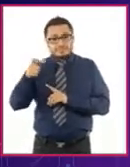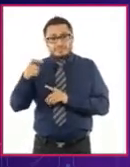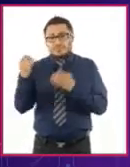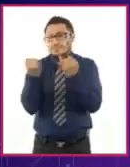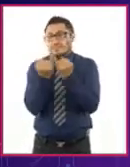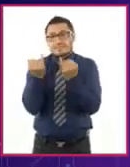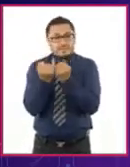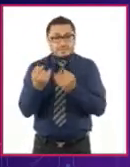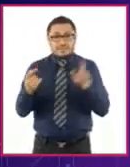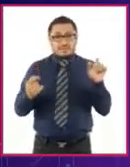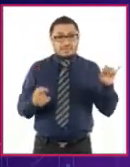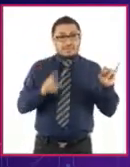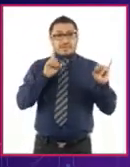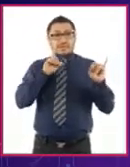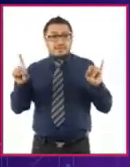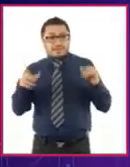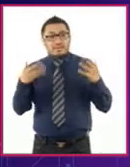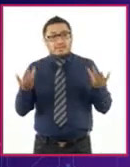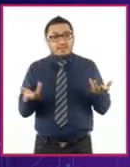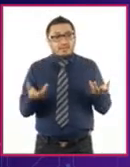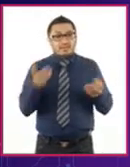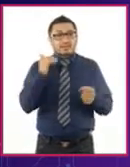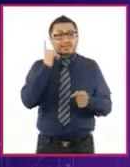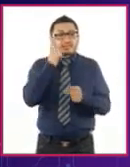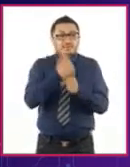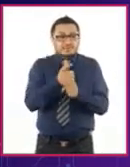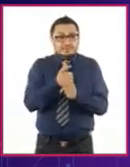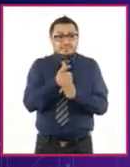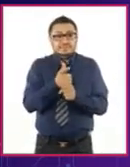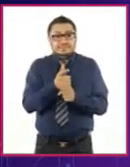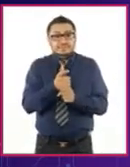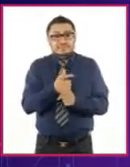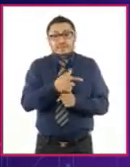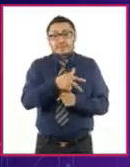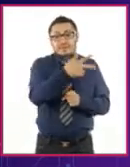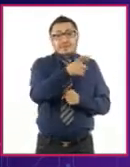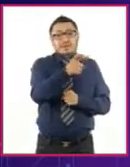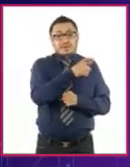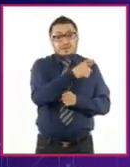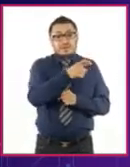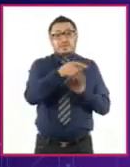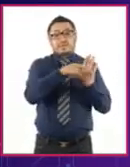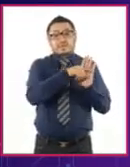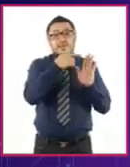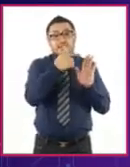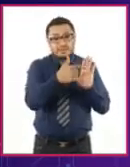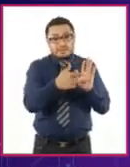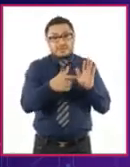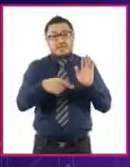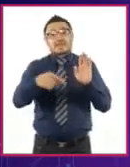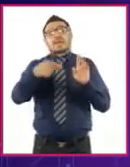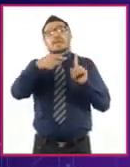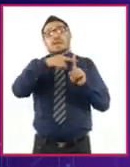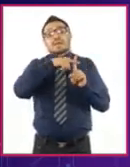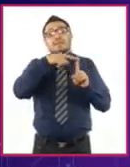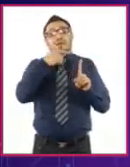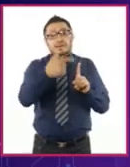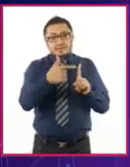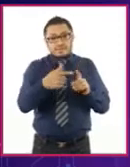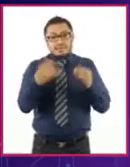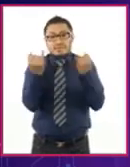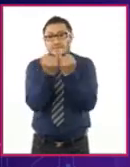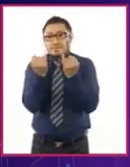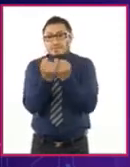de la igualdad, obteniendo la expresión 3x menos 7 más 7 es